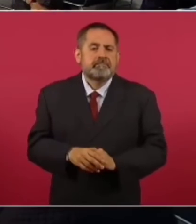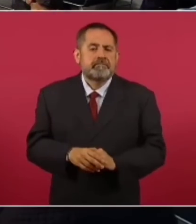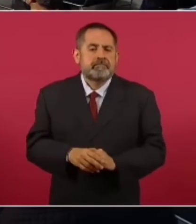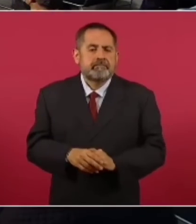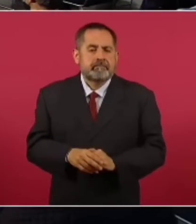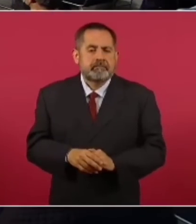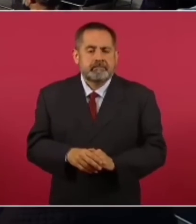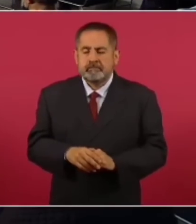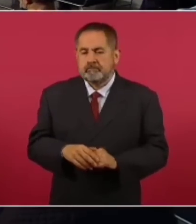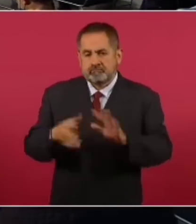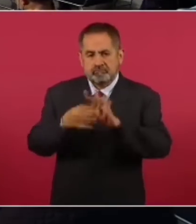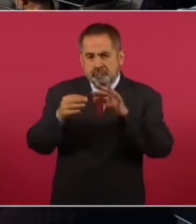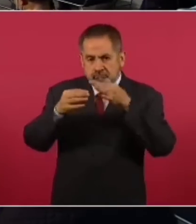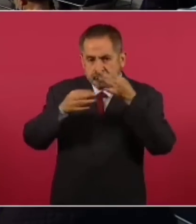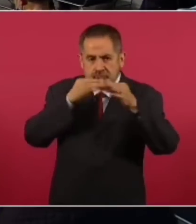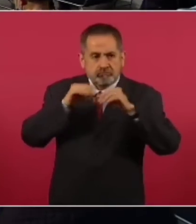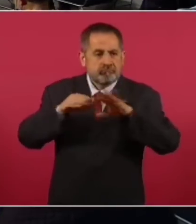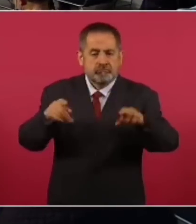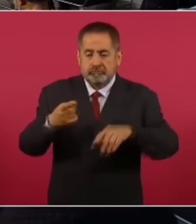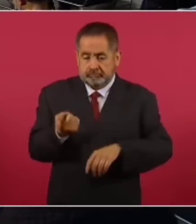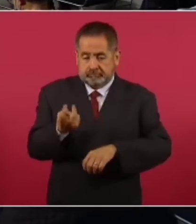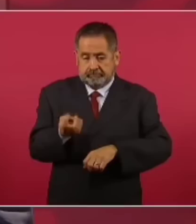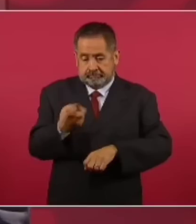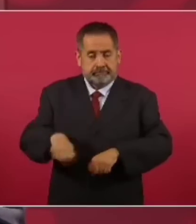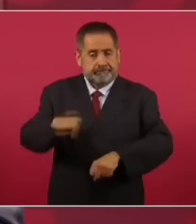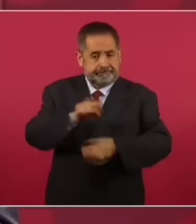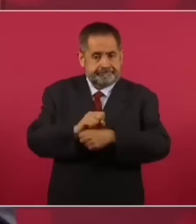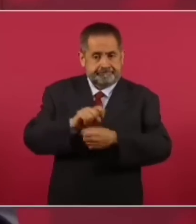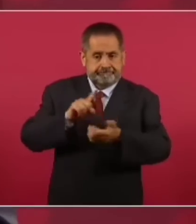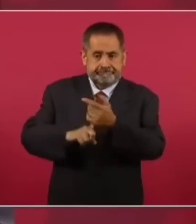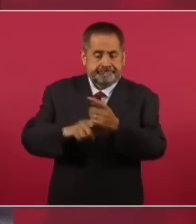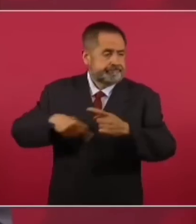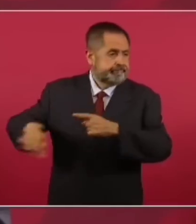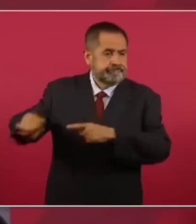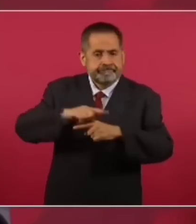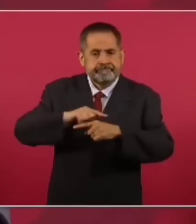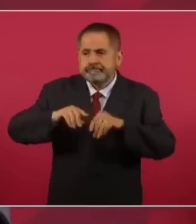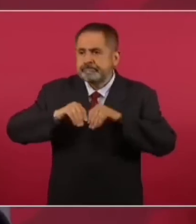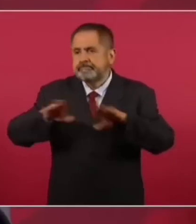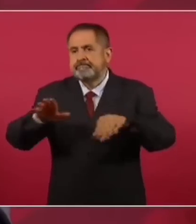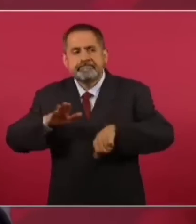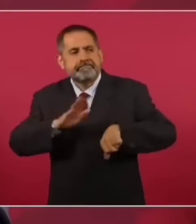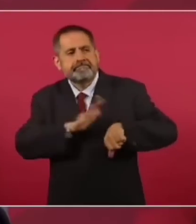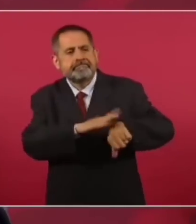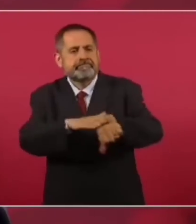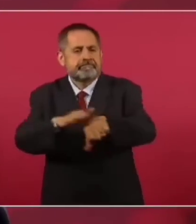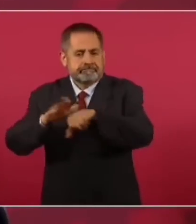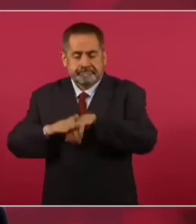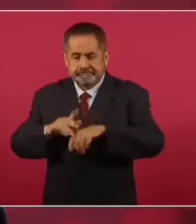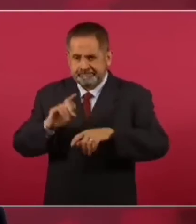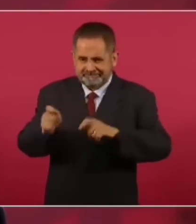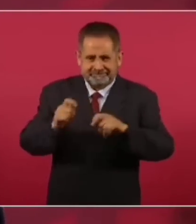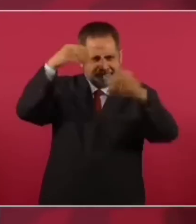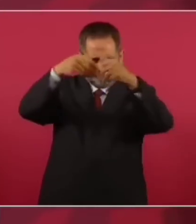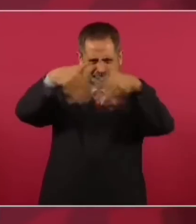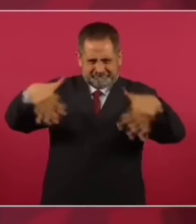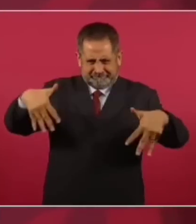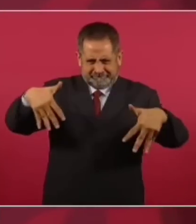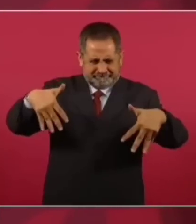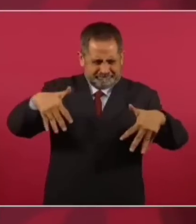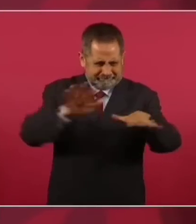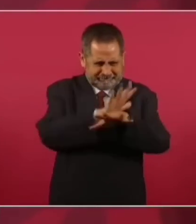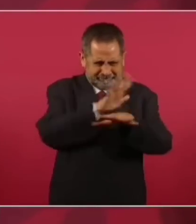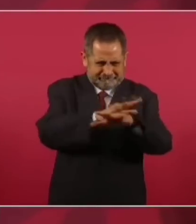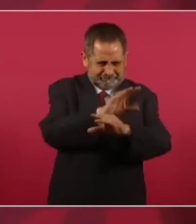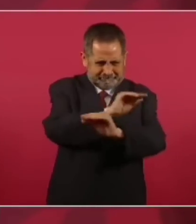Voy a enviar esta semana el acuerdo a las dependencias y voy a hacer una reestructuración de